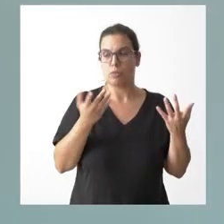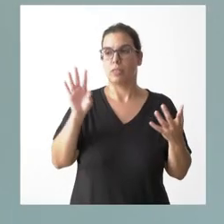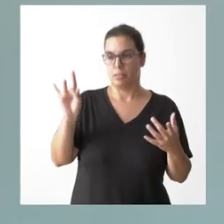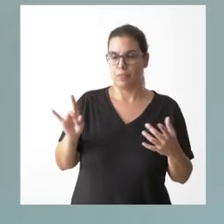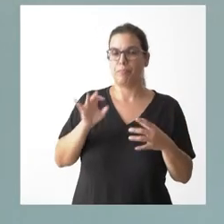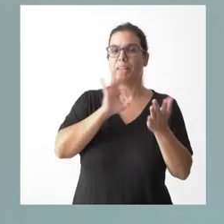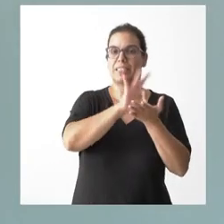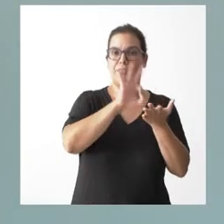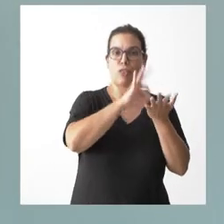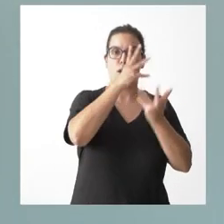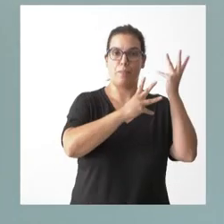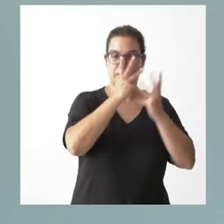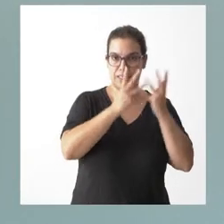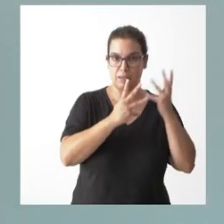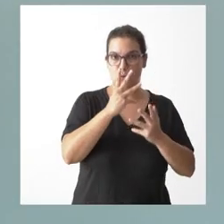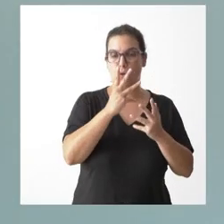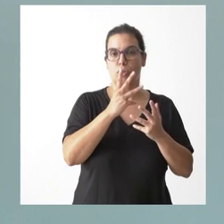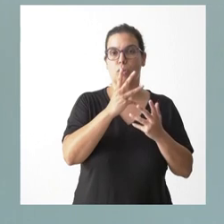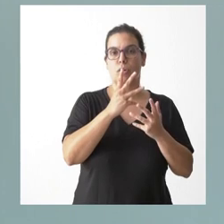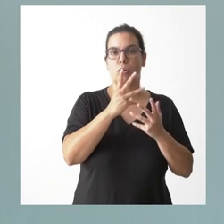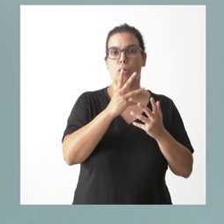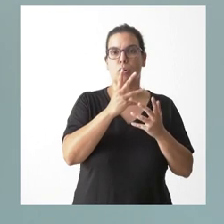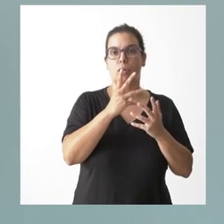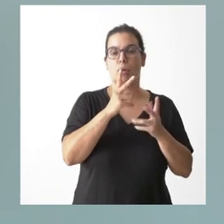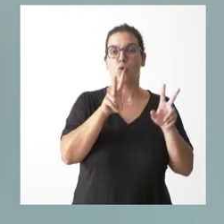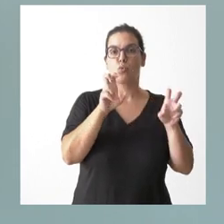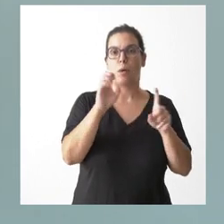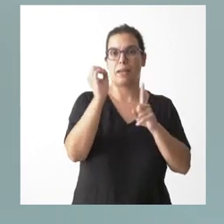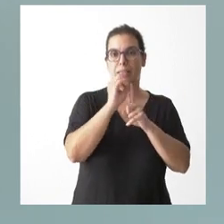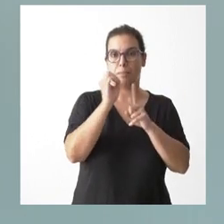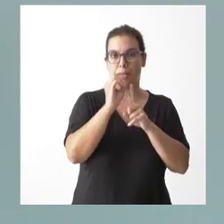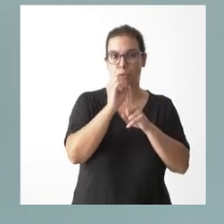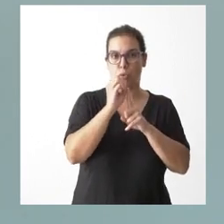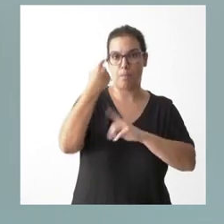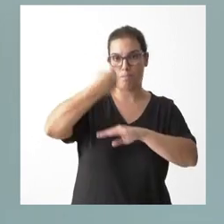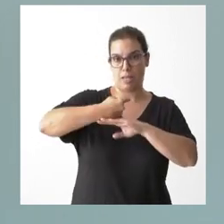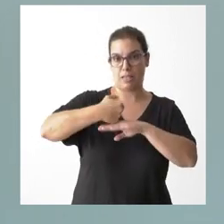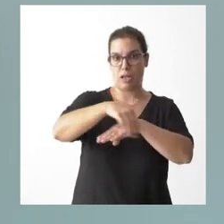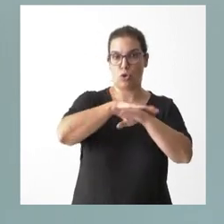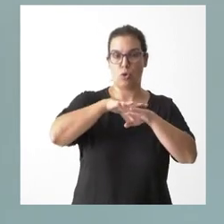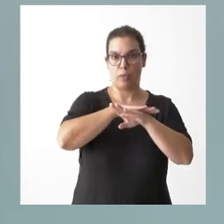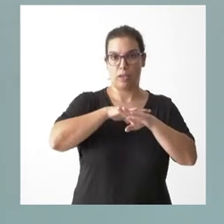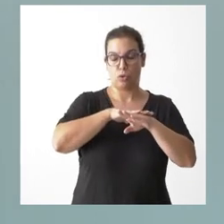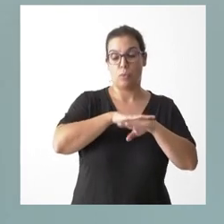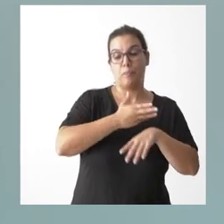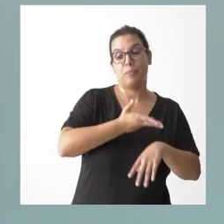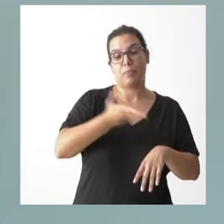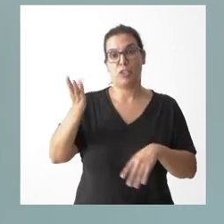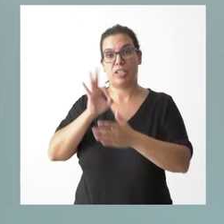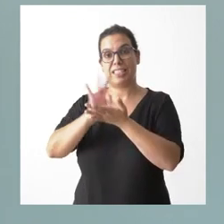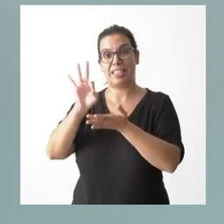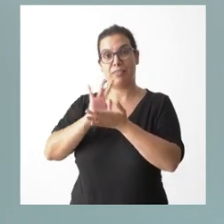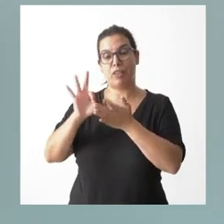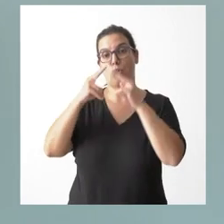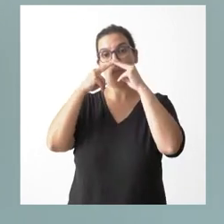servicios administrativos estarán a la nueva temperatura que fija el Gobierno y los servicios de carácter